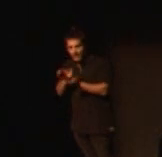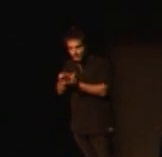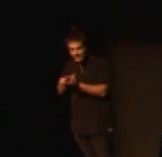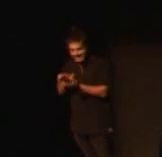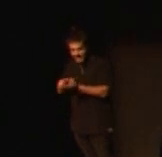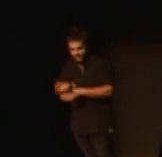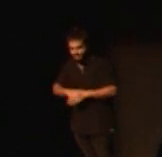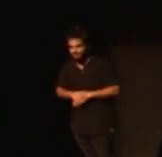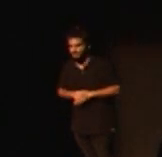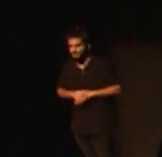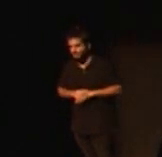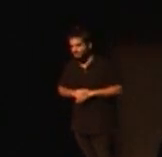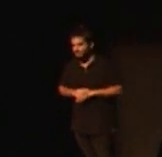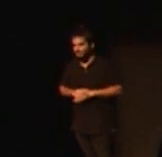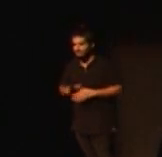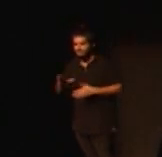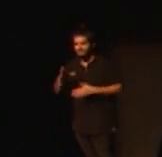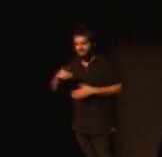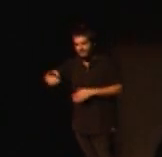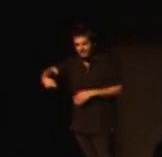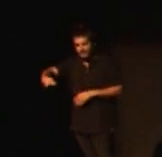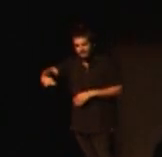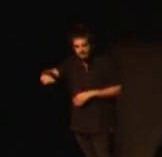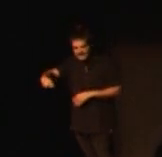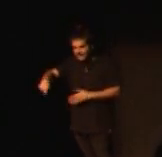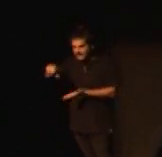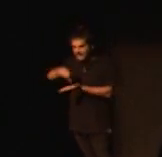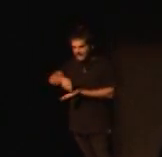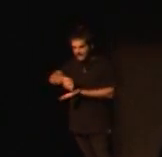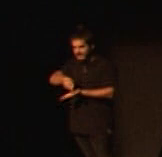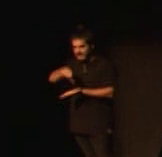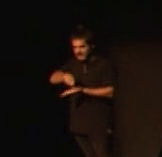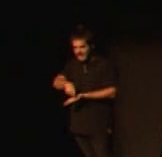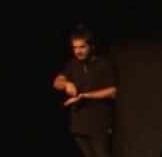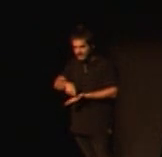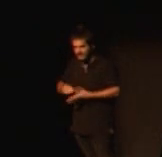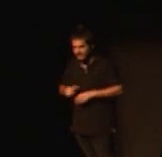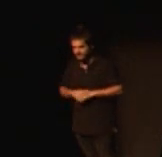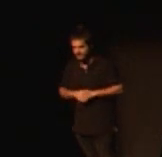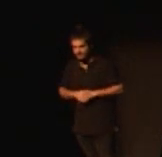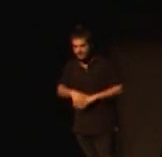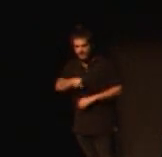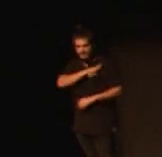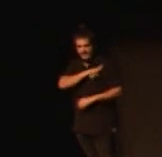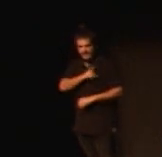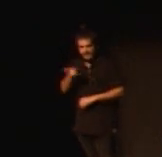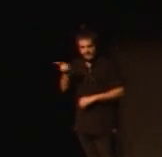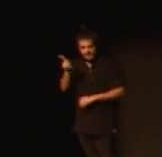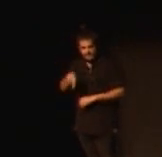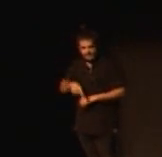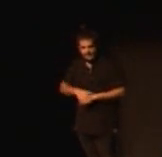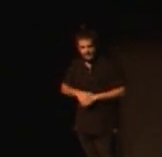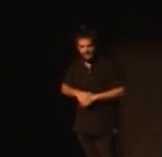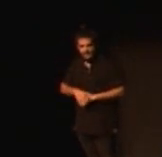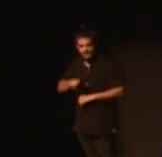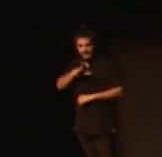a los presidentes del CERMI, autoridades civiles, militares, también a la